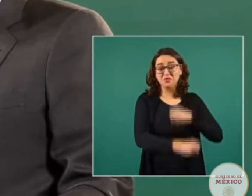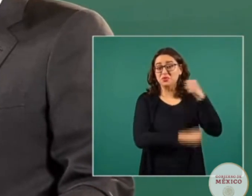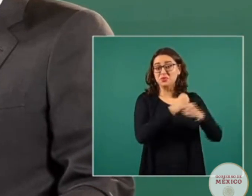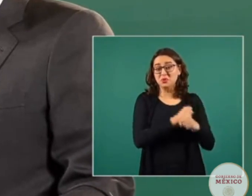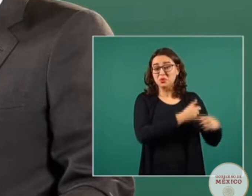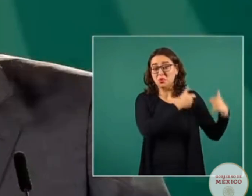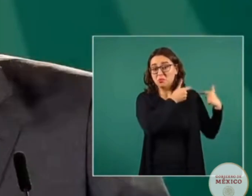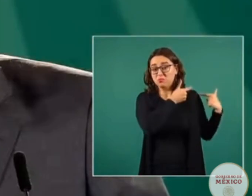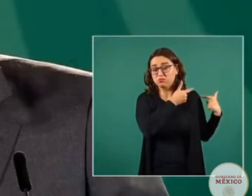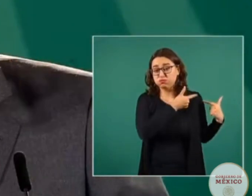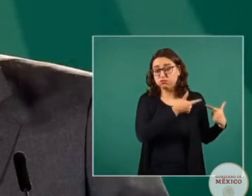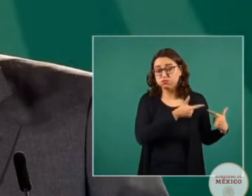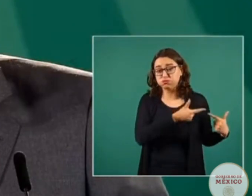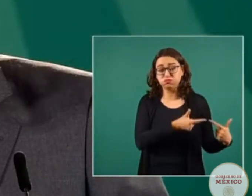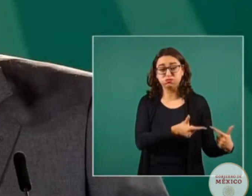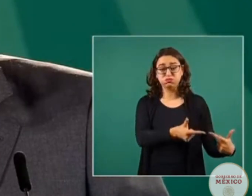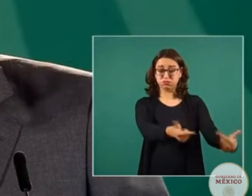abuelos.